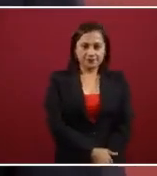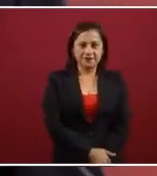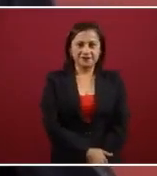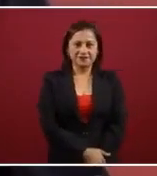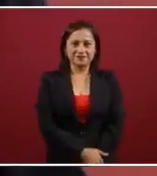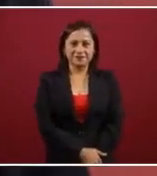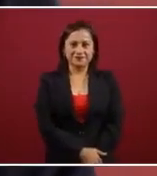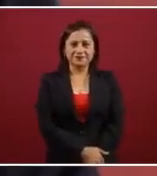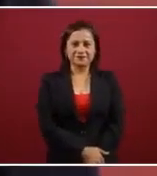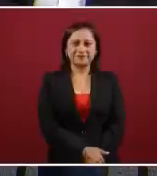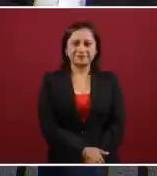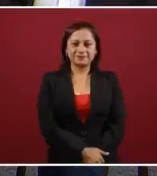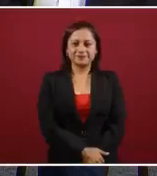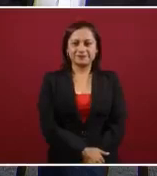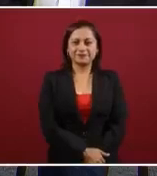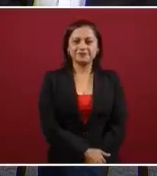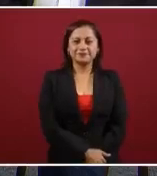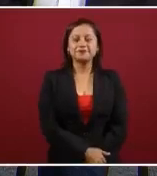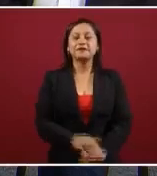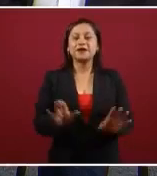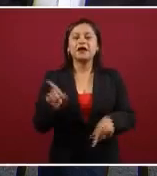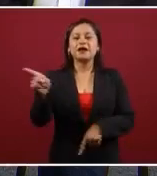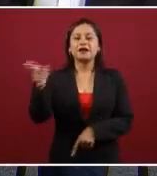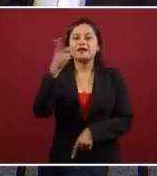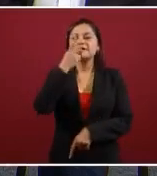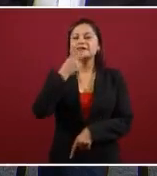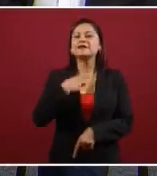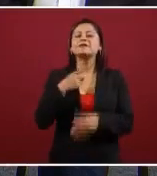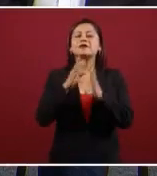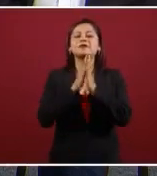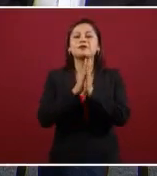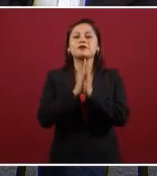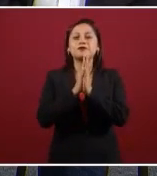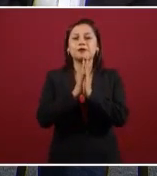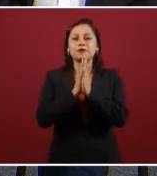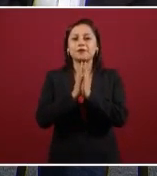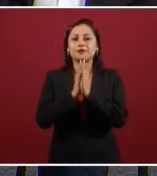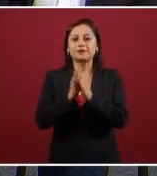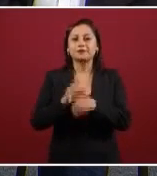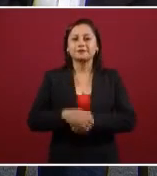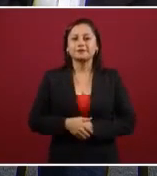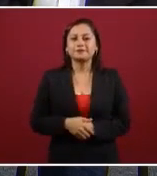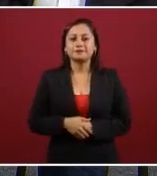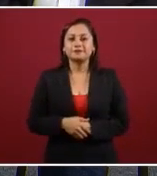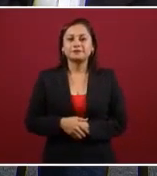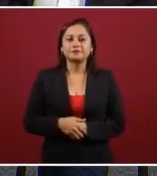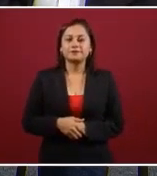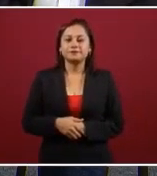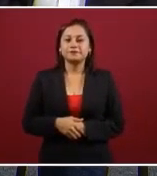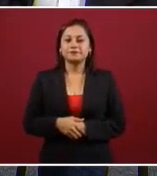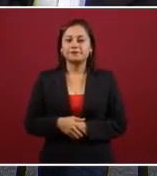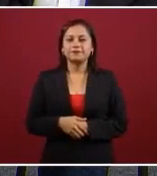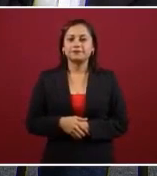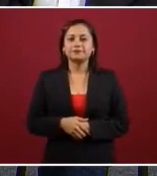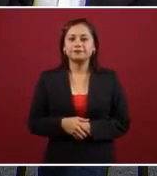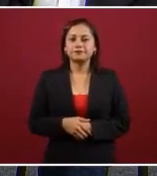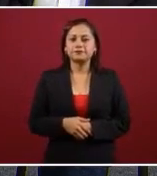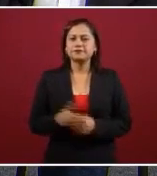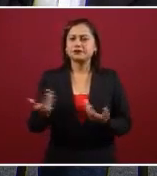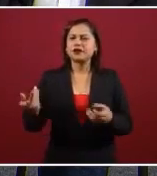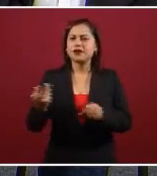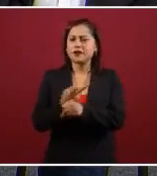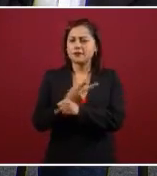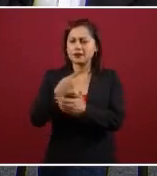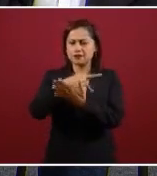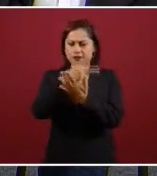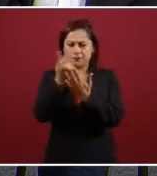me gustaría que le comentaras qué te dijeron sobre el Sembrando